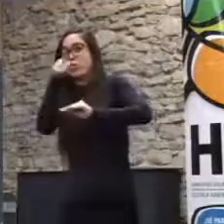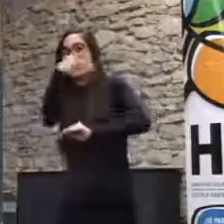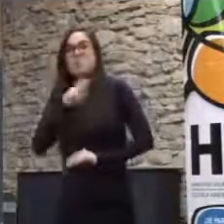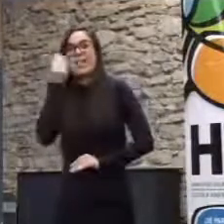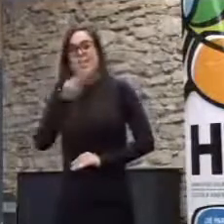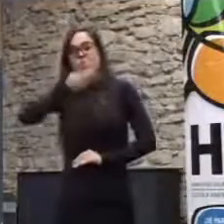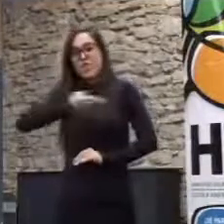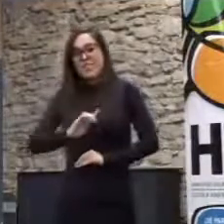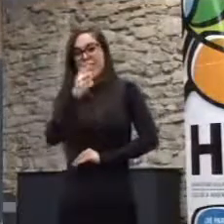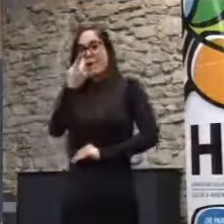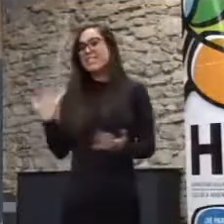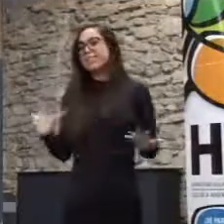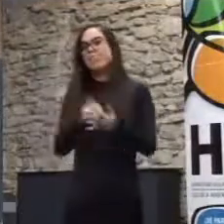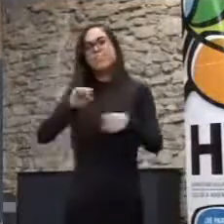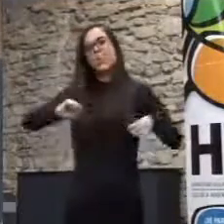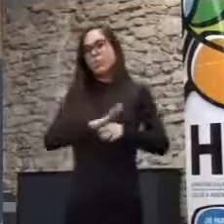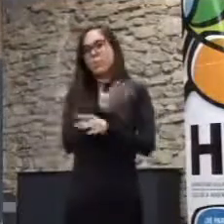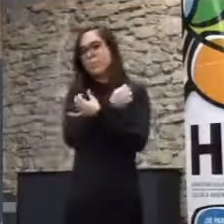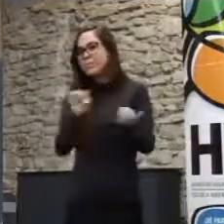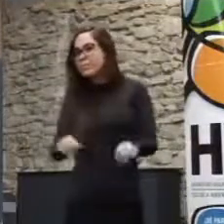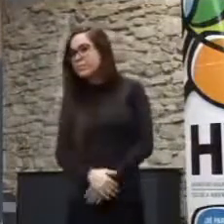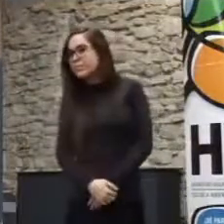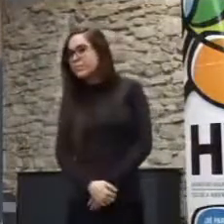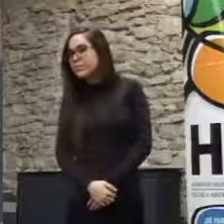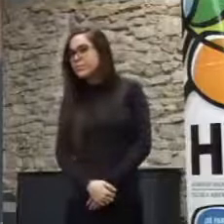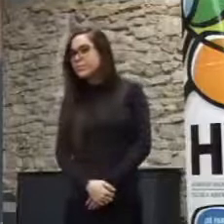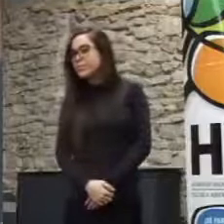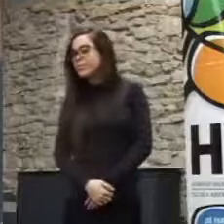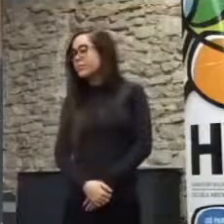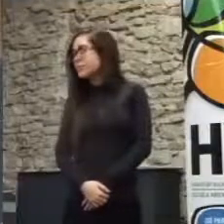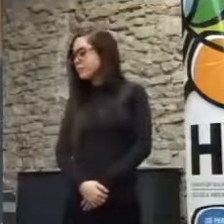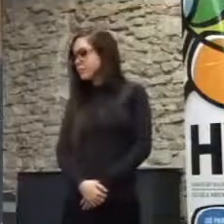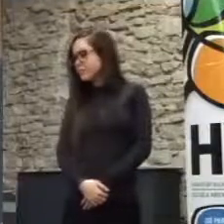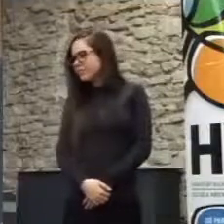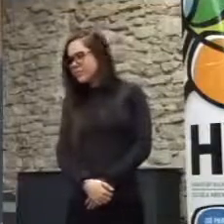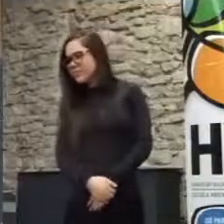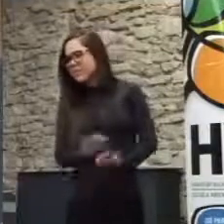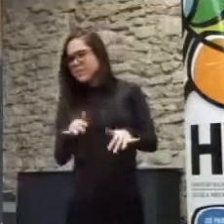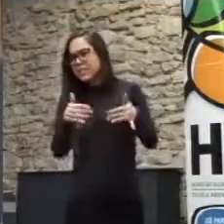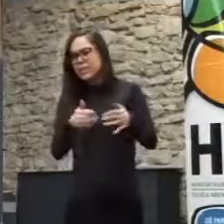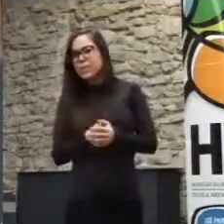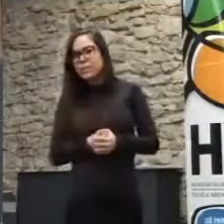concejales tienen altavoces. No, sí, por supuesto. Por supuesto. No es equiparable. Pero me refiero